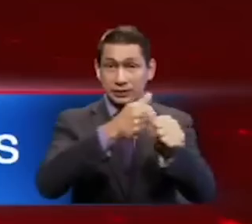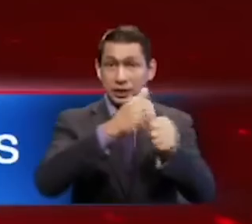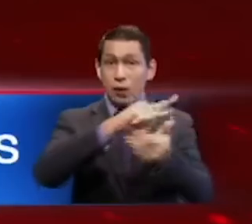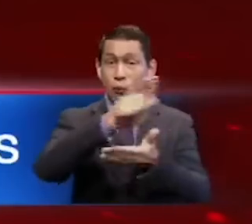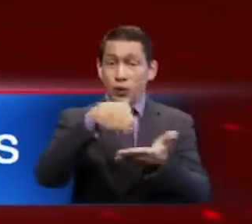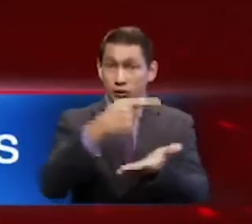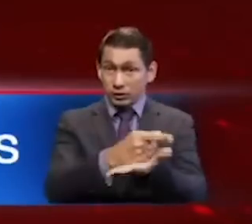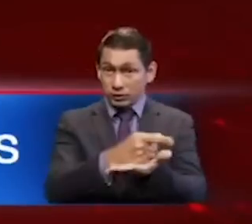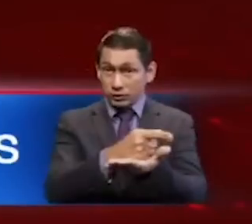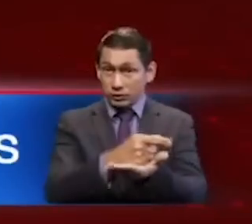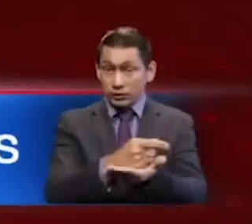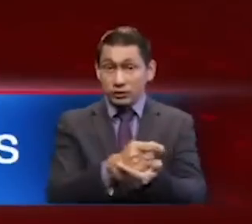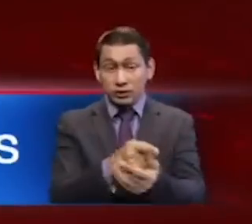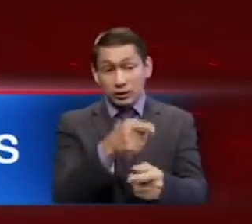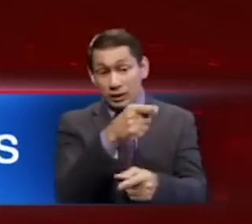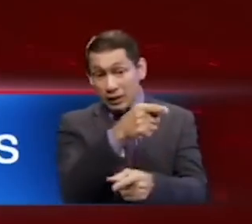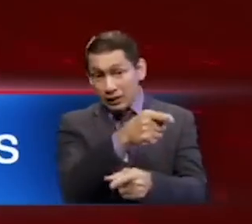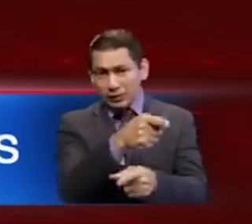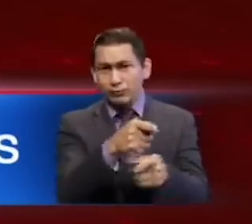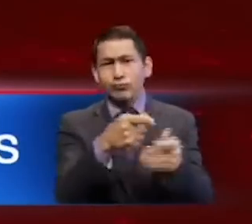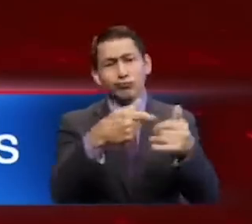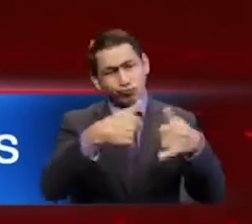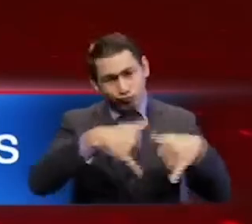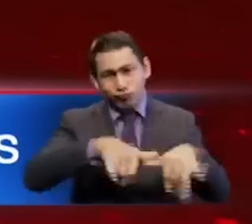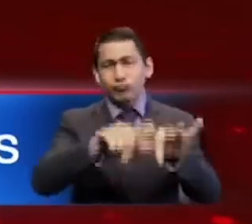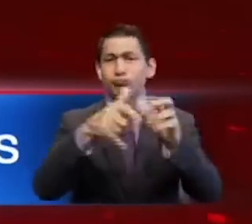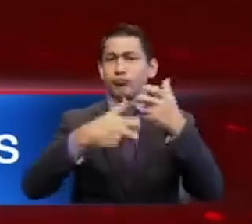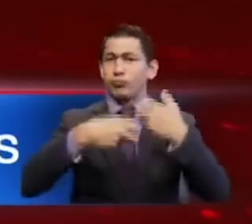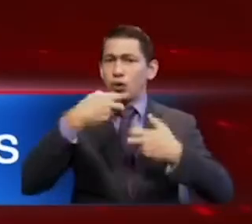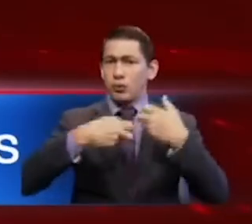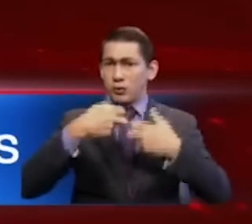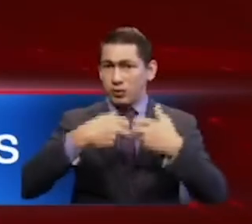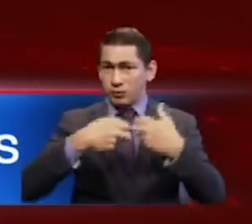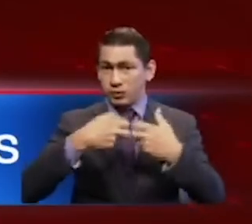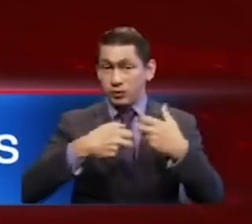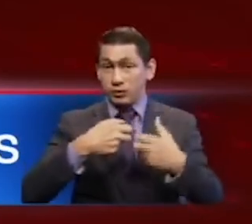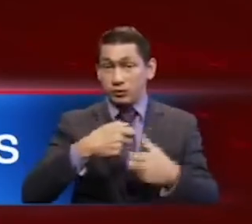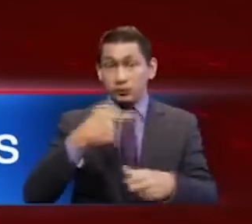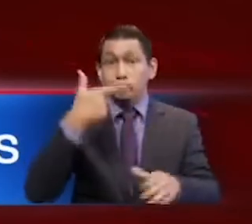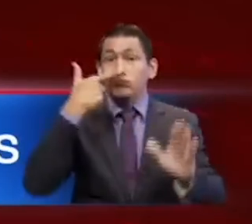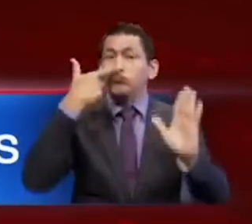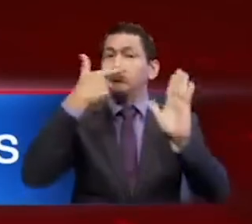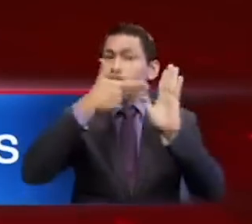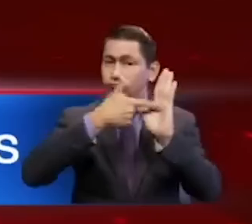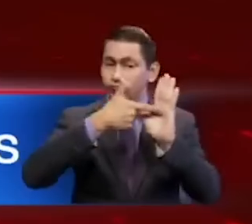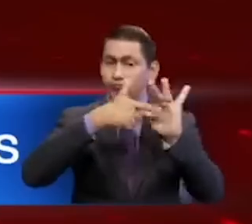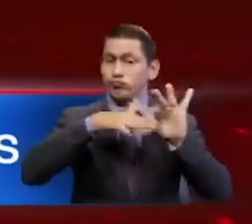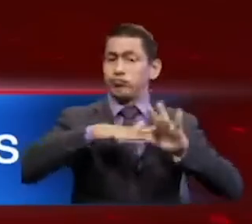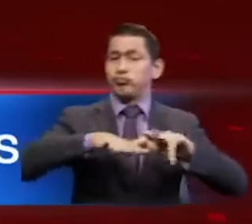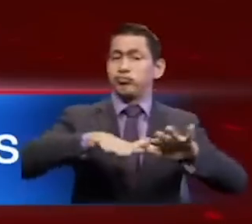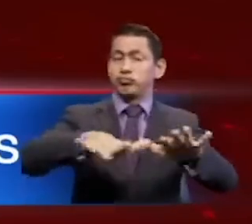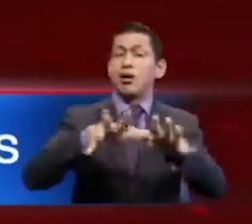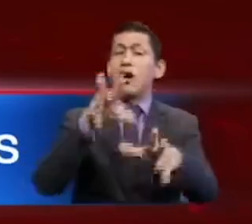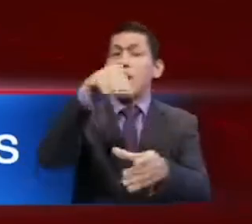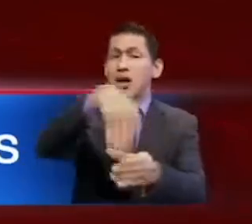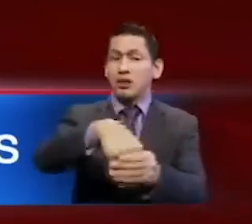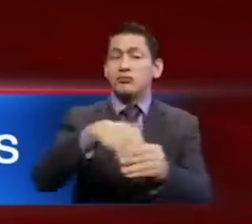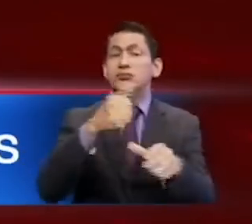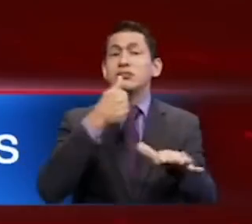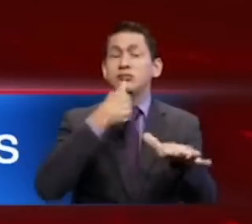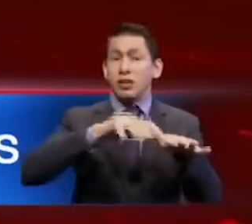después de 12 días, no ha sido controlado. La mancha de hidrocarburo avanza, afectando